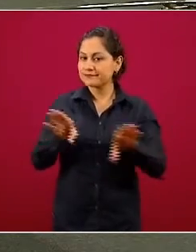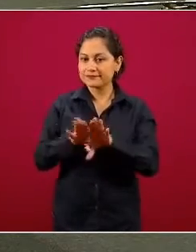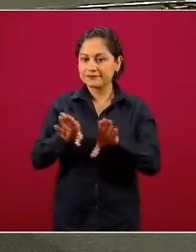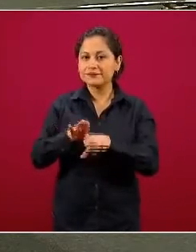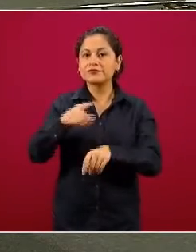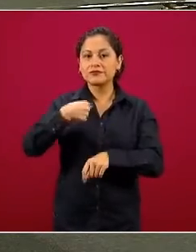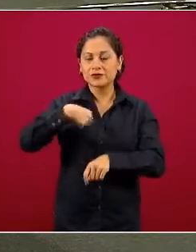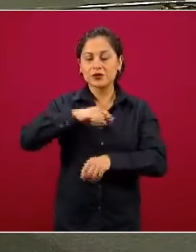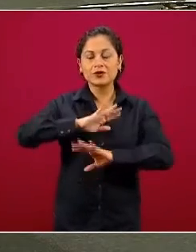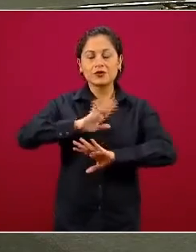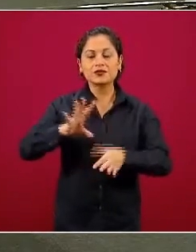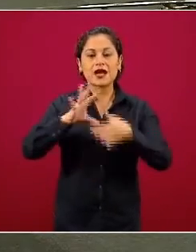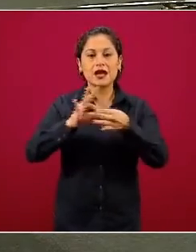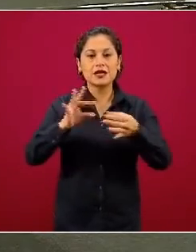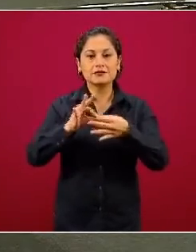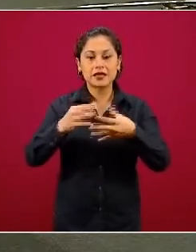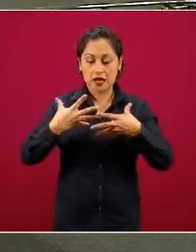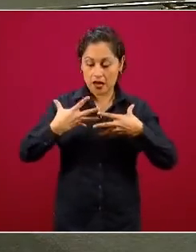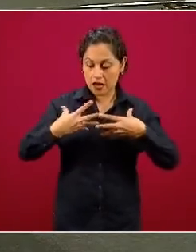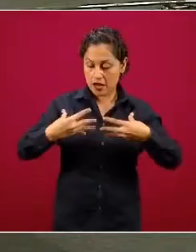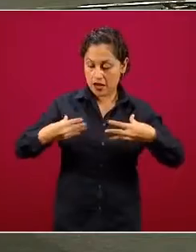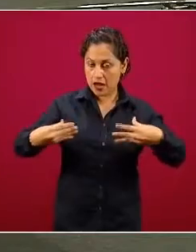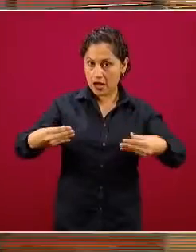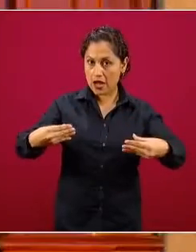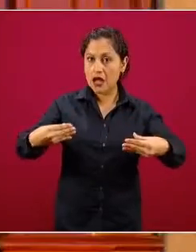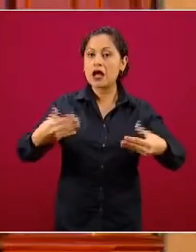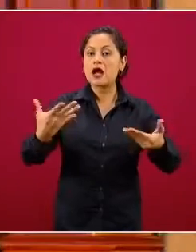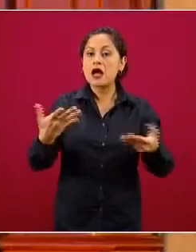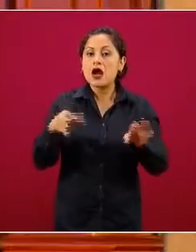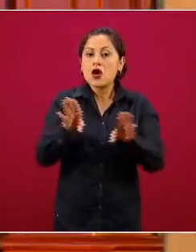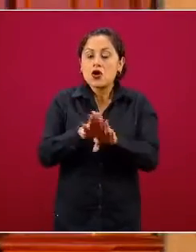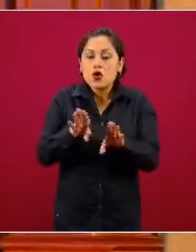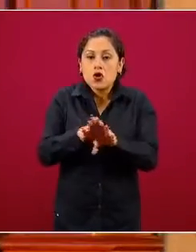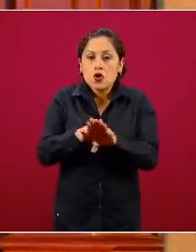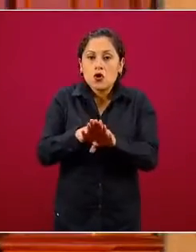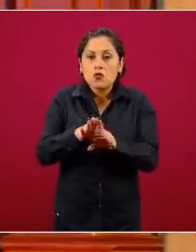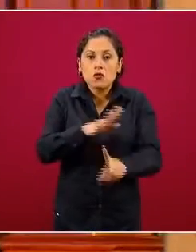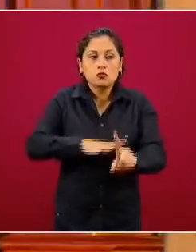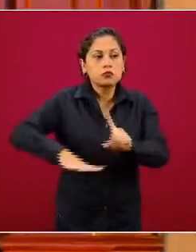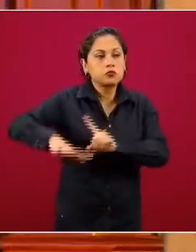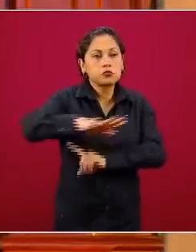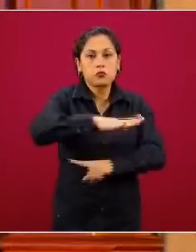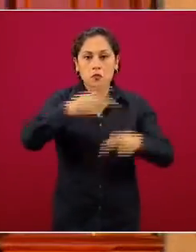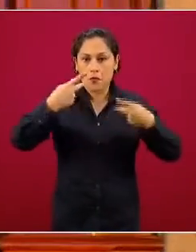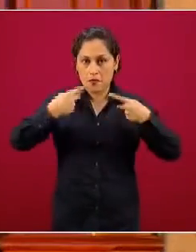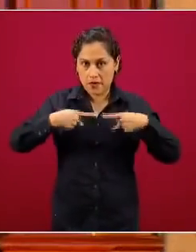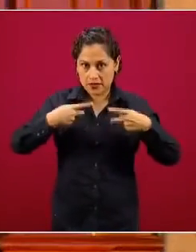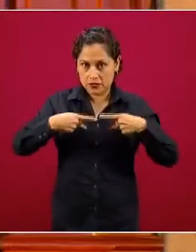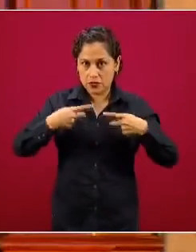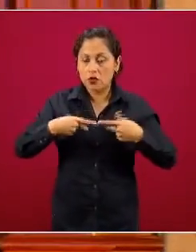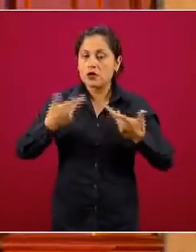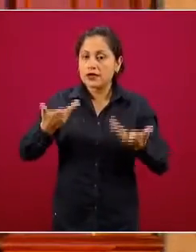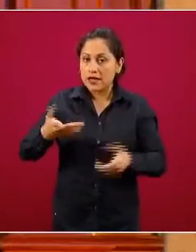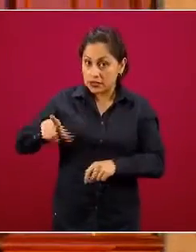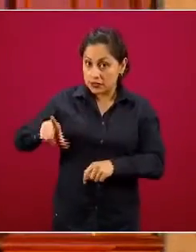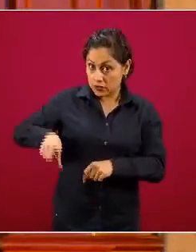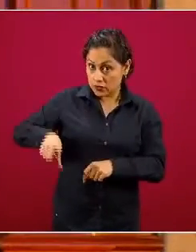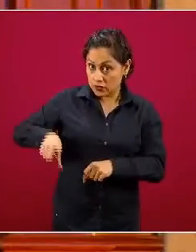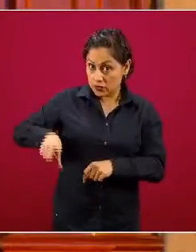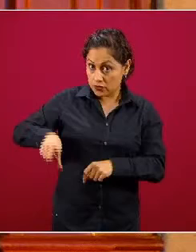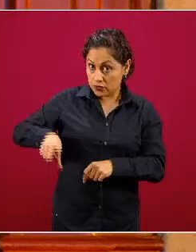proceso por el cual distintas partes de la sociedad, más comúnmente los gobiernos, tanto nacionales